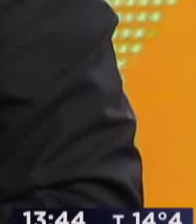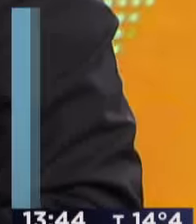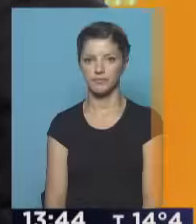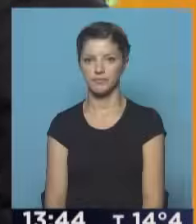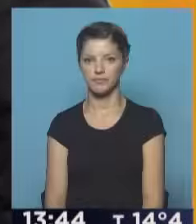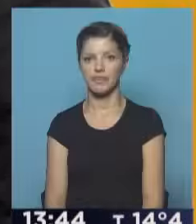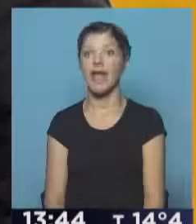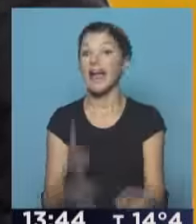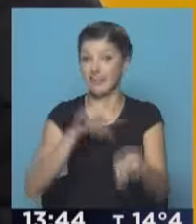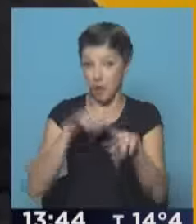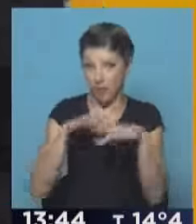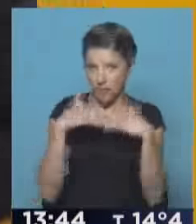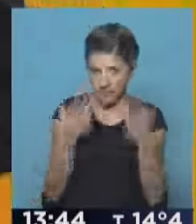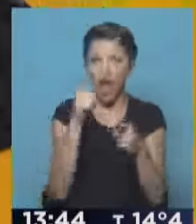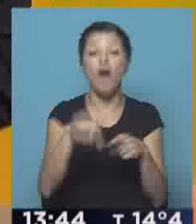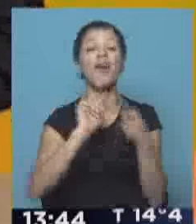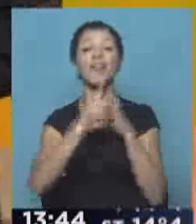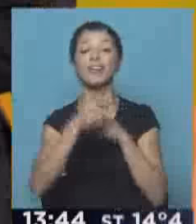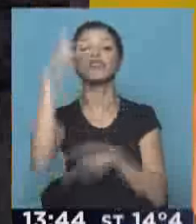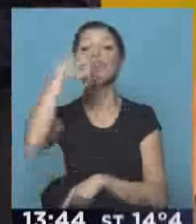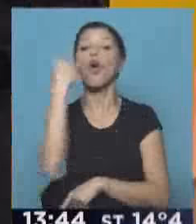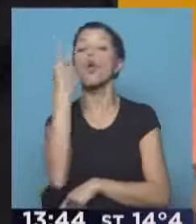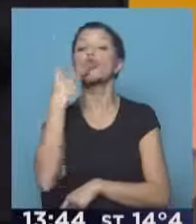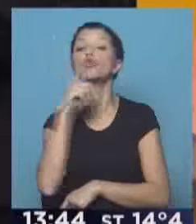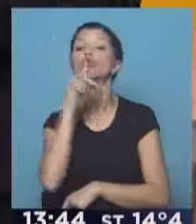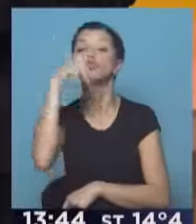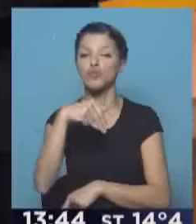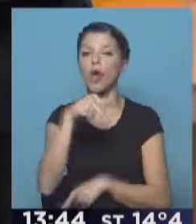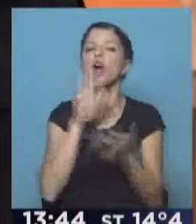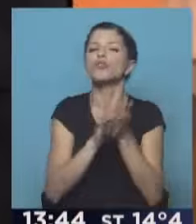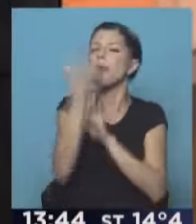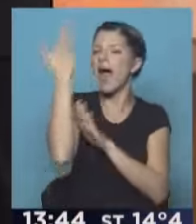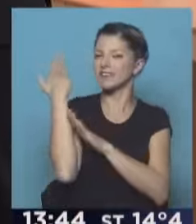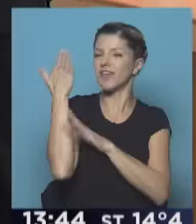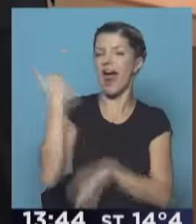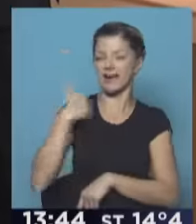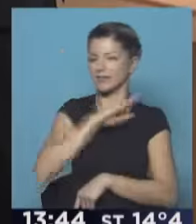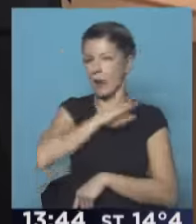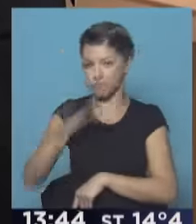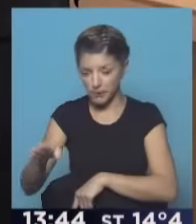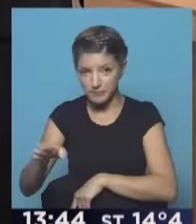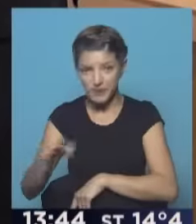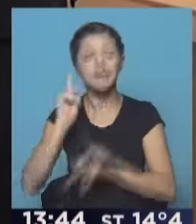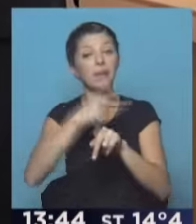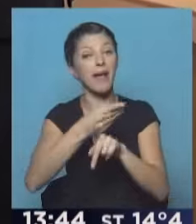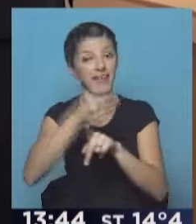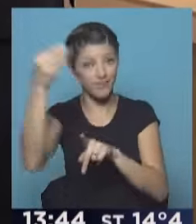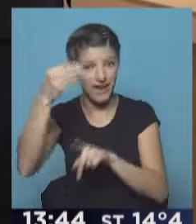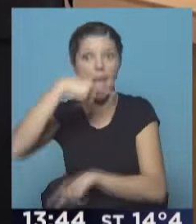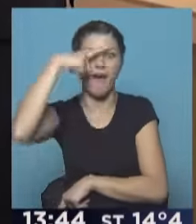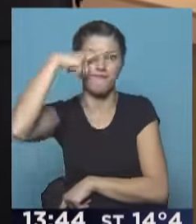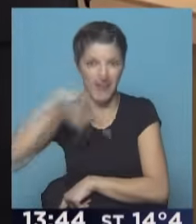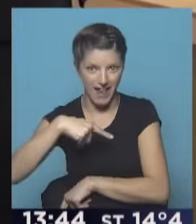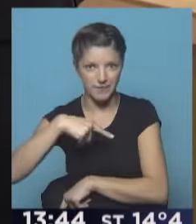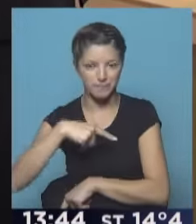Sin perder más tiempo, nos vamos a Houston. Repercusiones de la goleada de Argentina y clasificación, Maxi, para la gran finalísima.